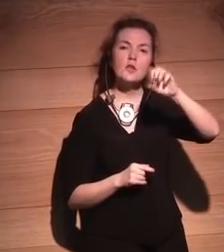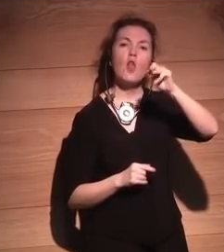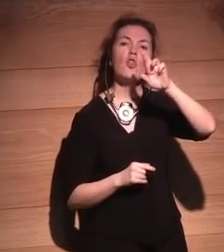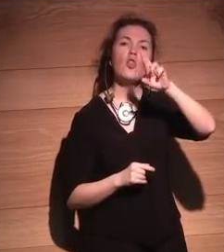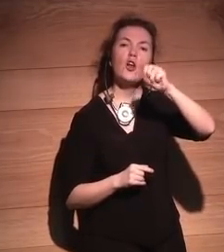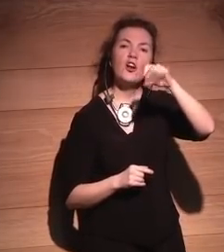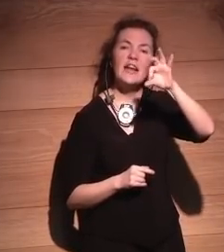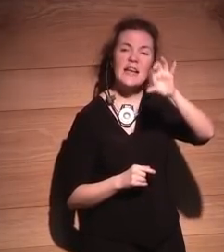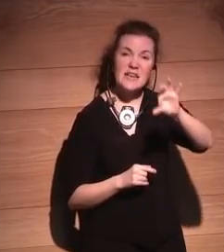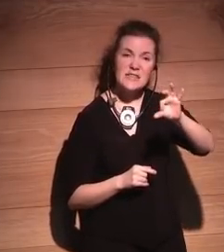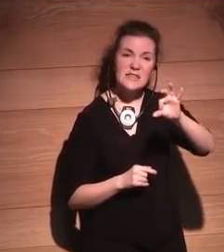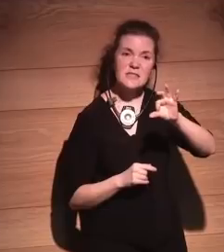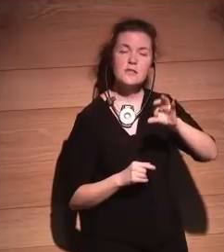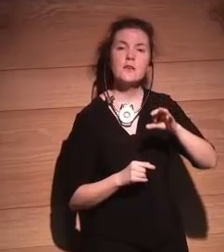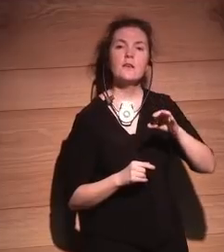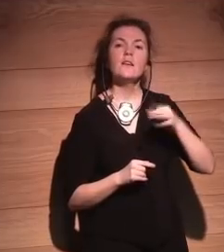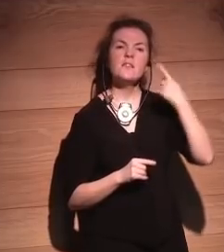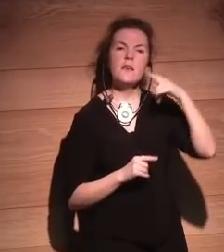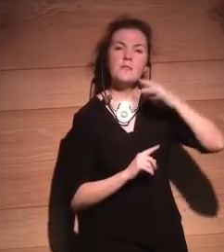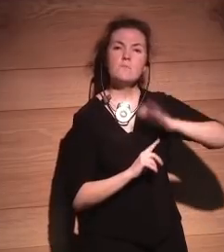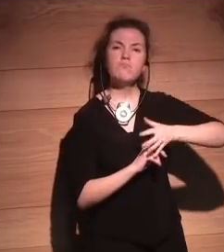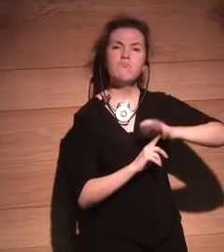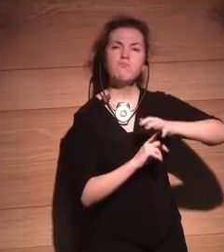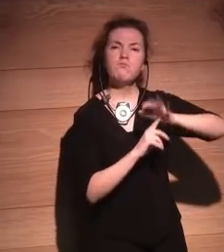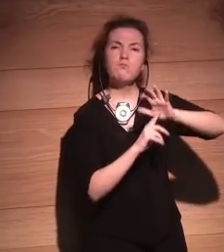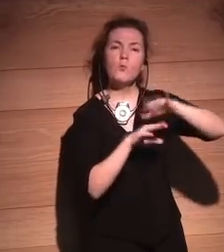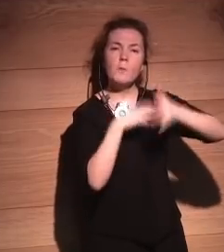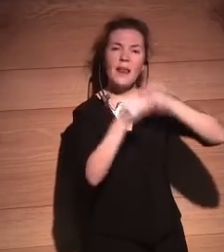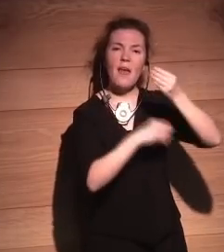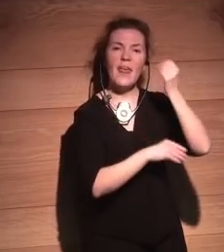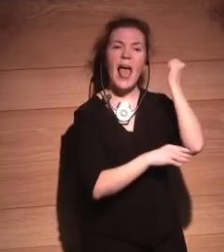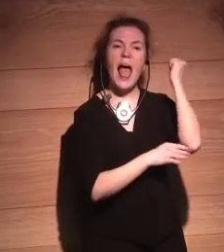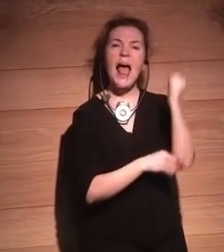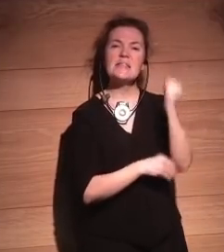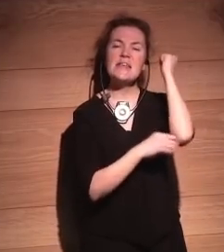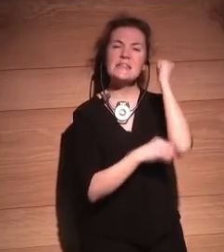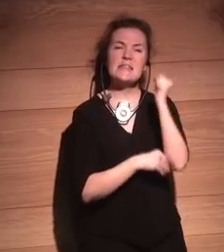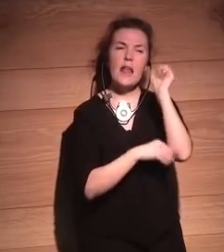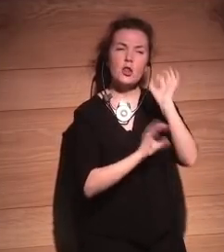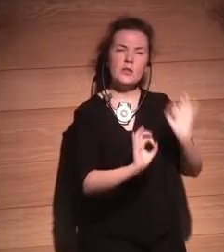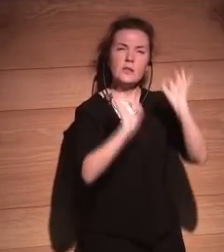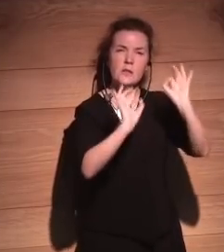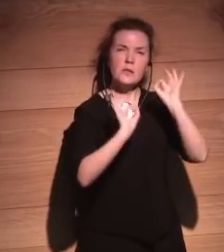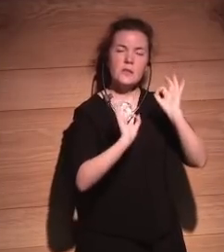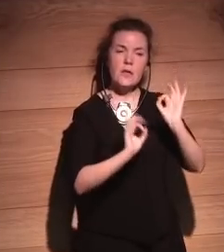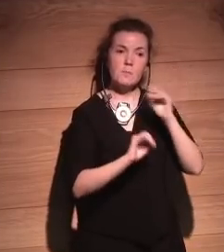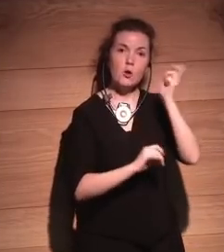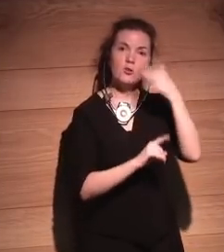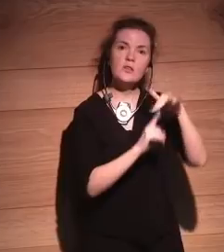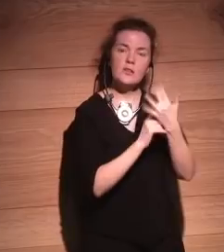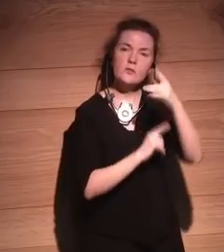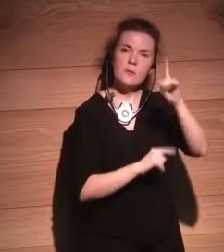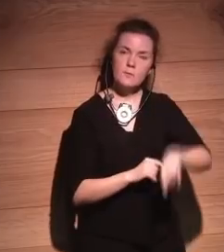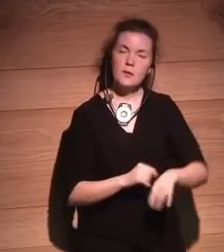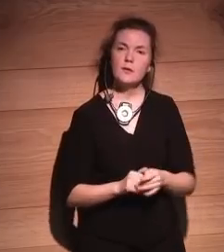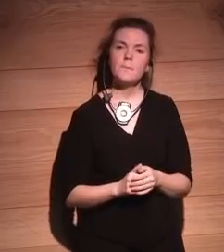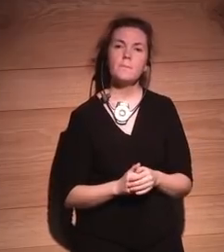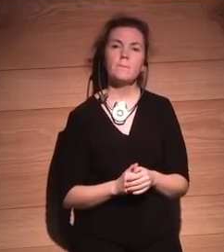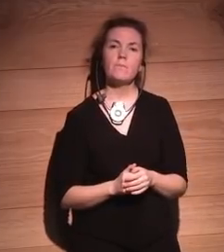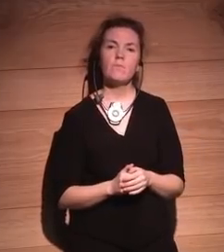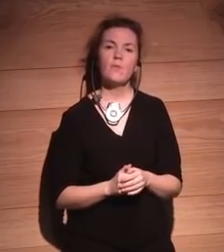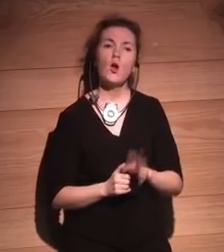y que llevamos 6 años con los drones que se utilizan para hacer asesinatos selectivos y otros casos. Y